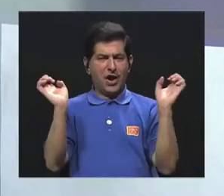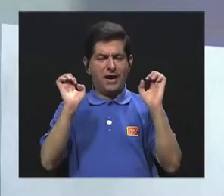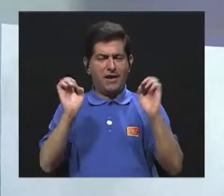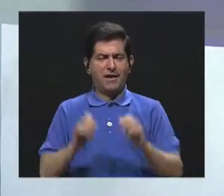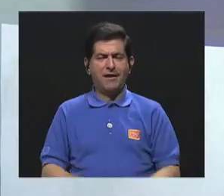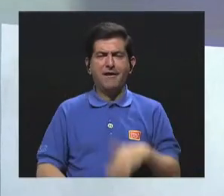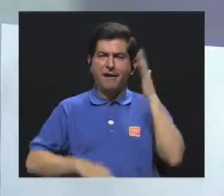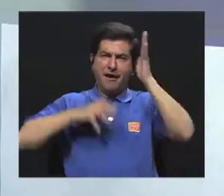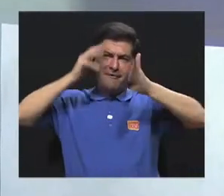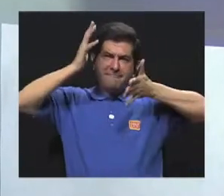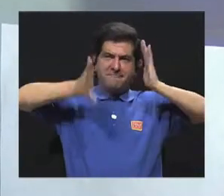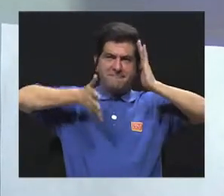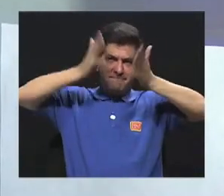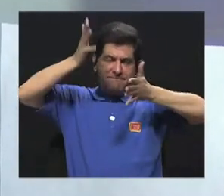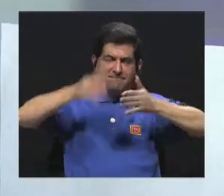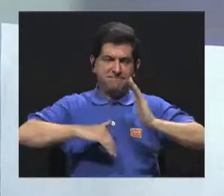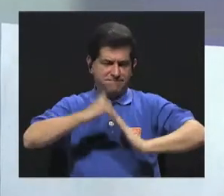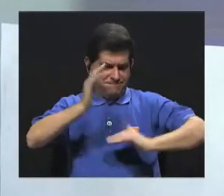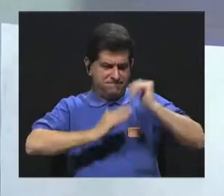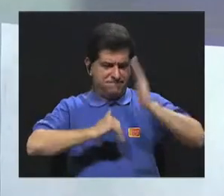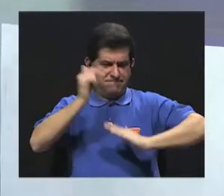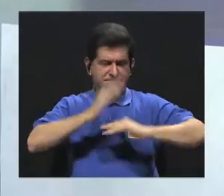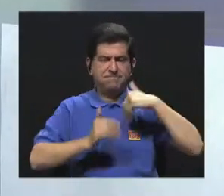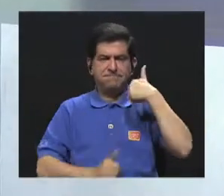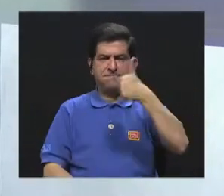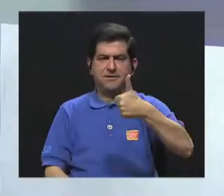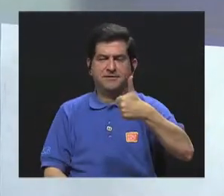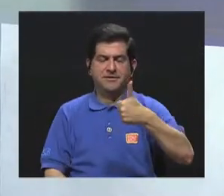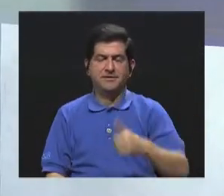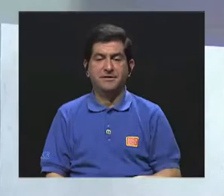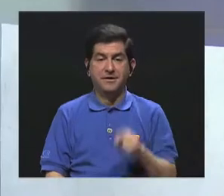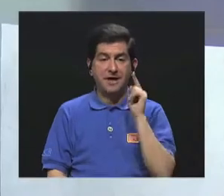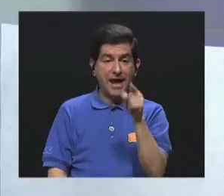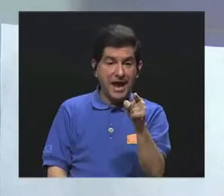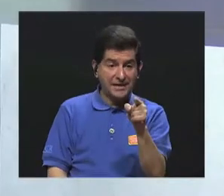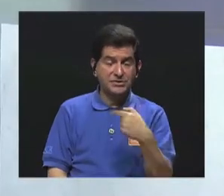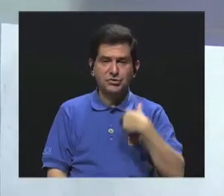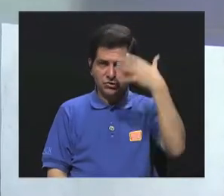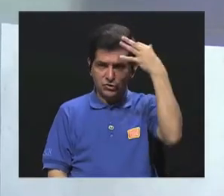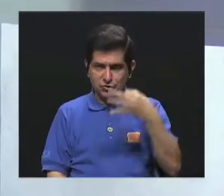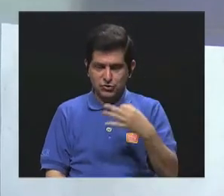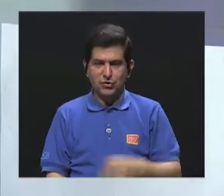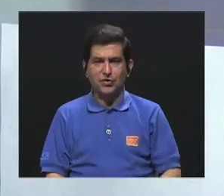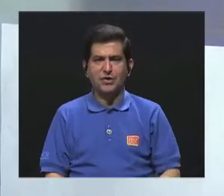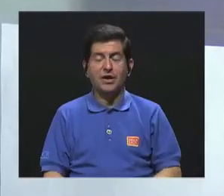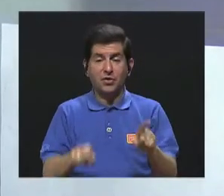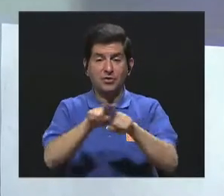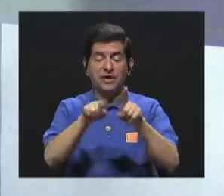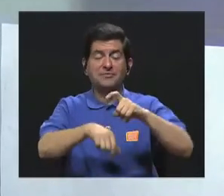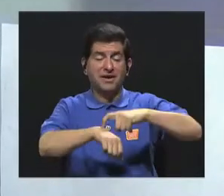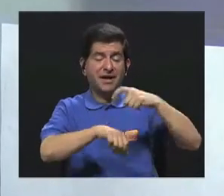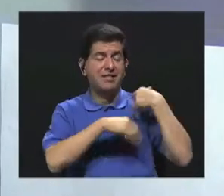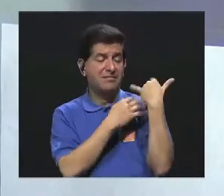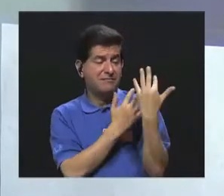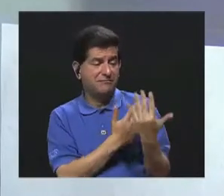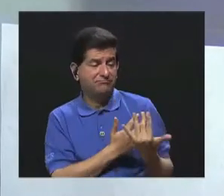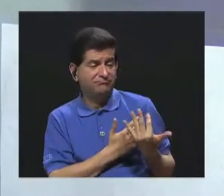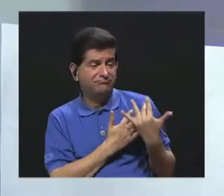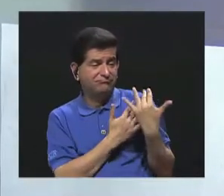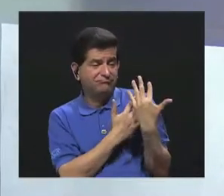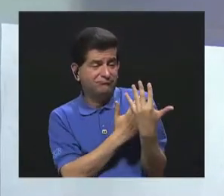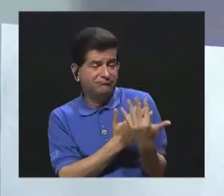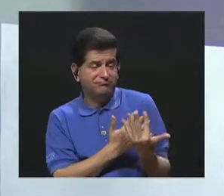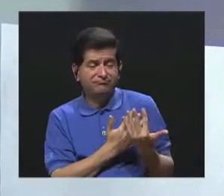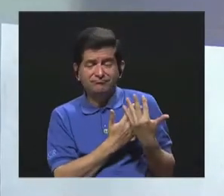muy creativa y muy constructiva, y eso justo hace eso, y yo creo que los tiempos que hubo en espera pues también